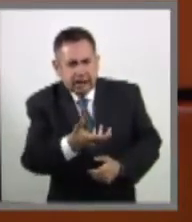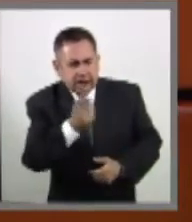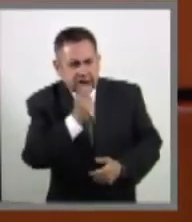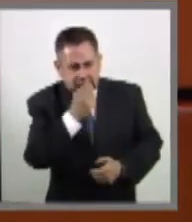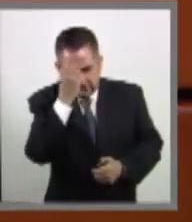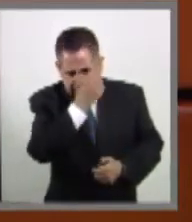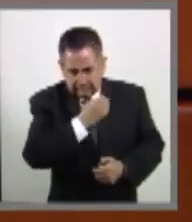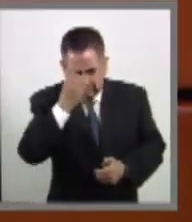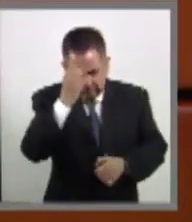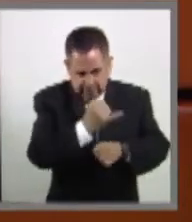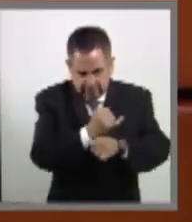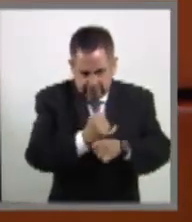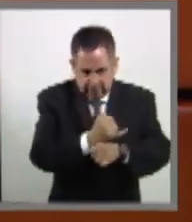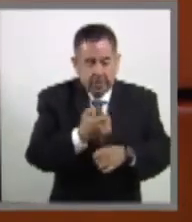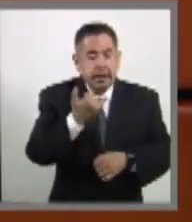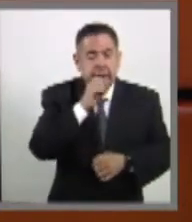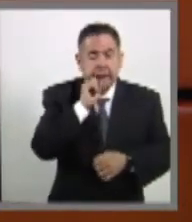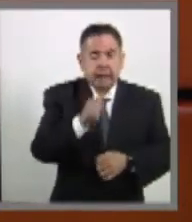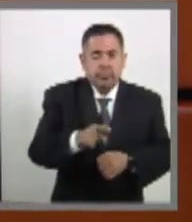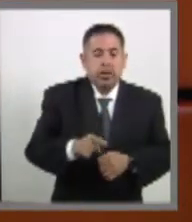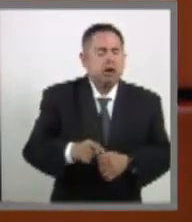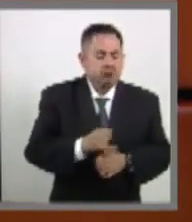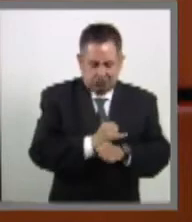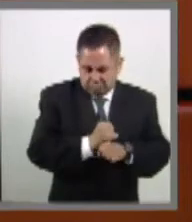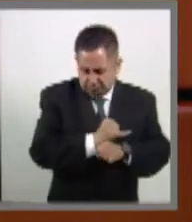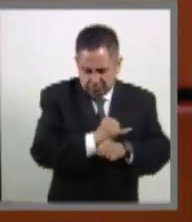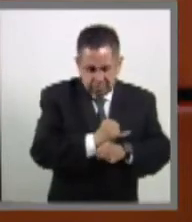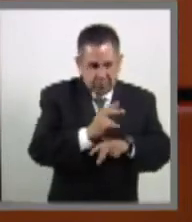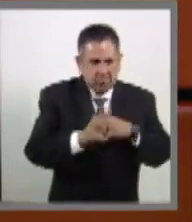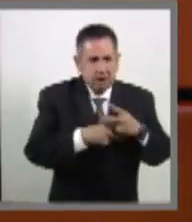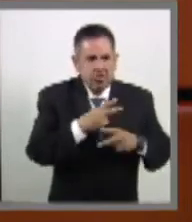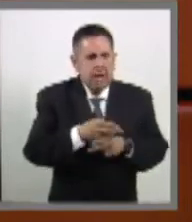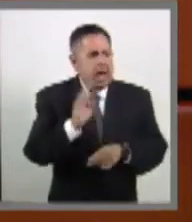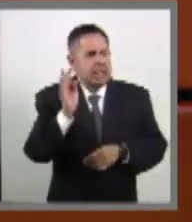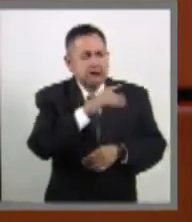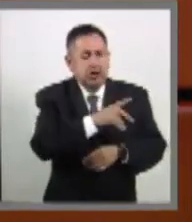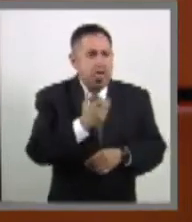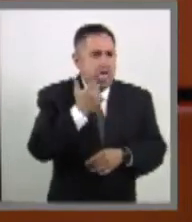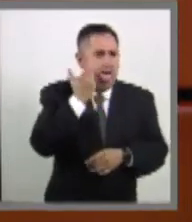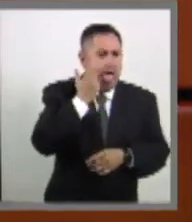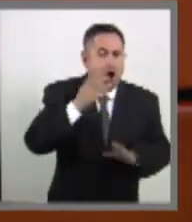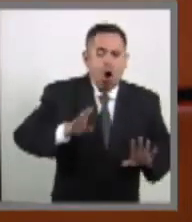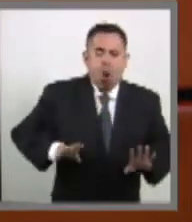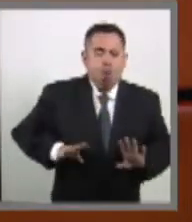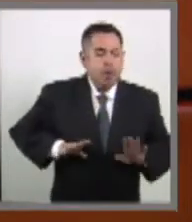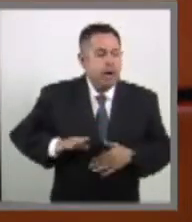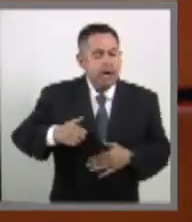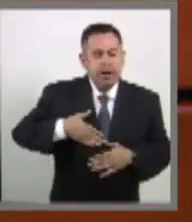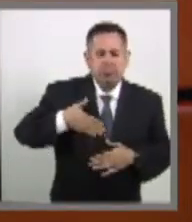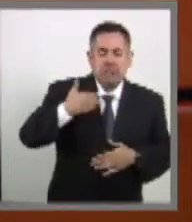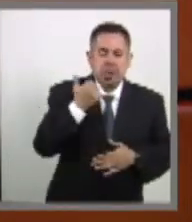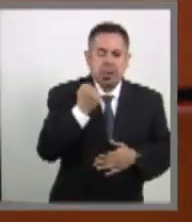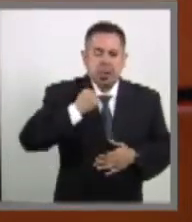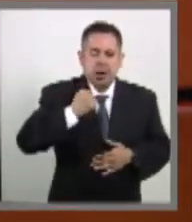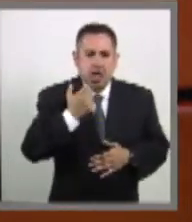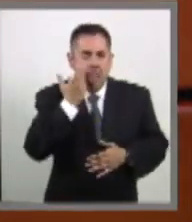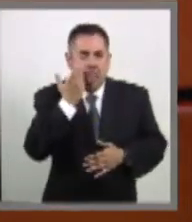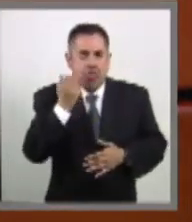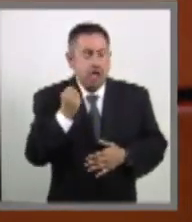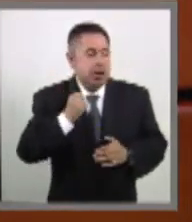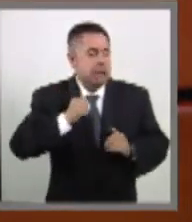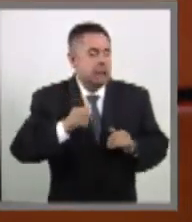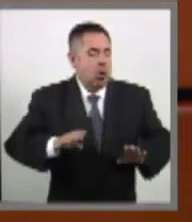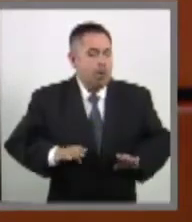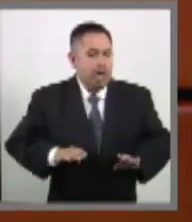Y tercero, que se le investigue por posible conflicto de interés en su actuar,